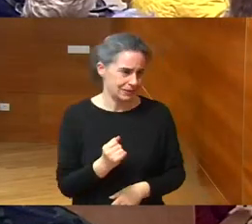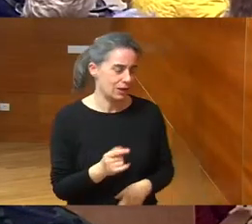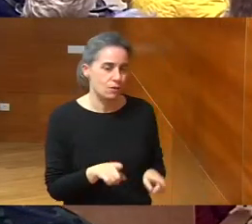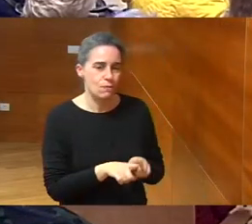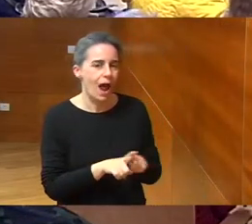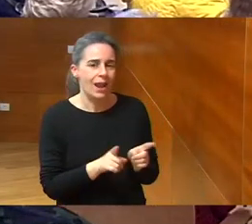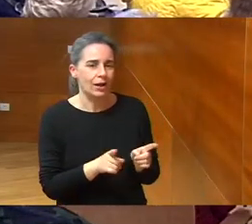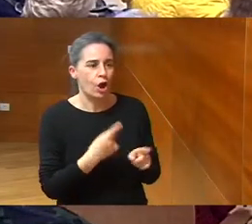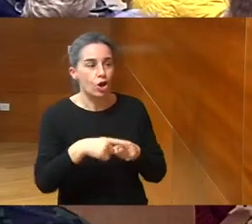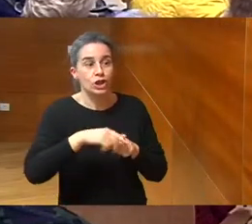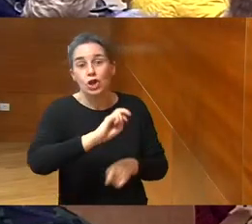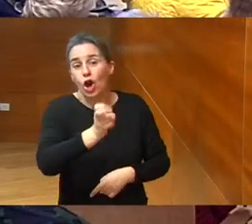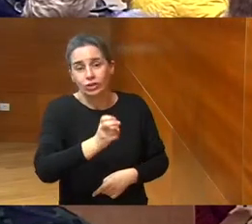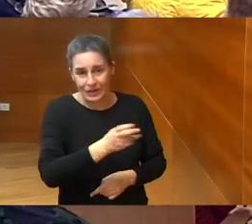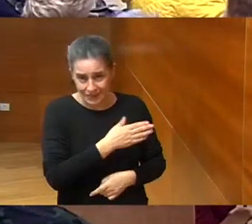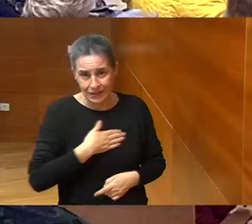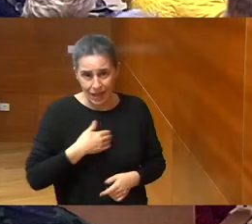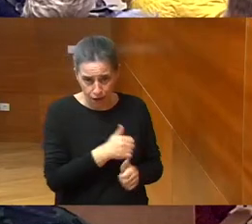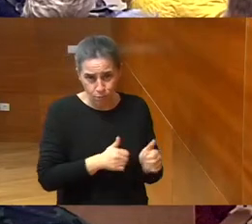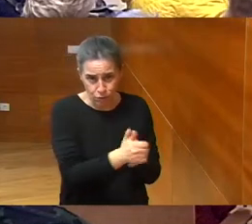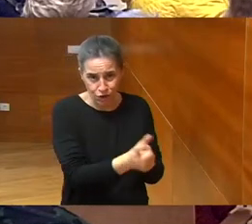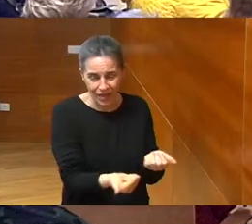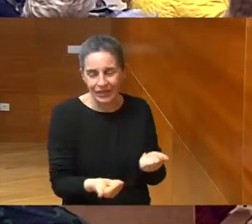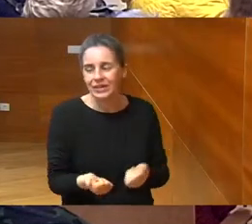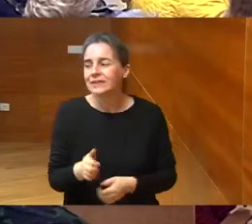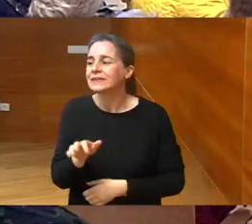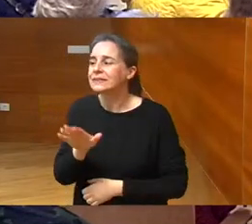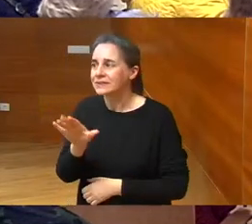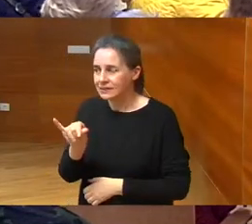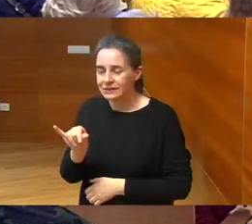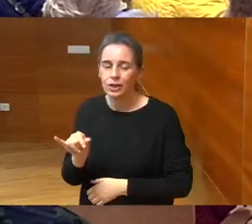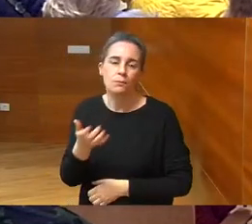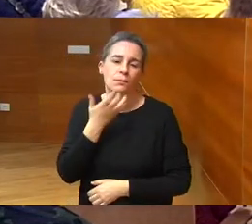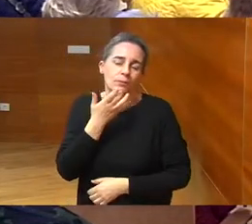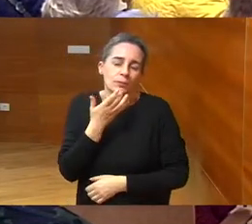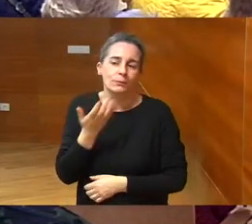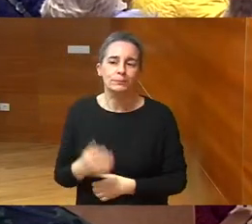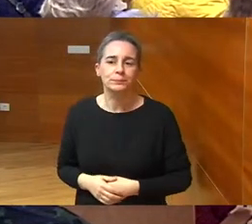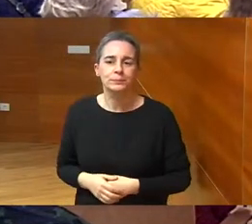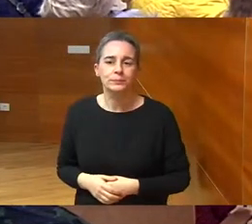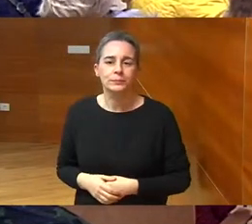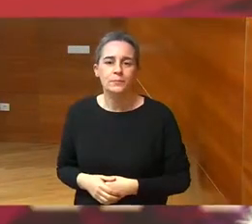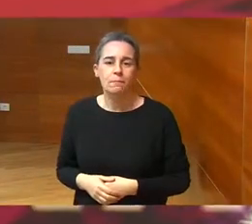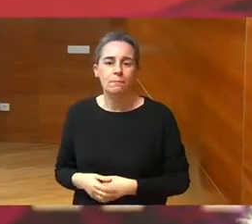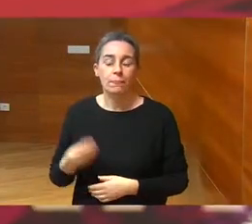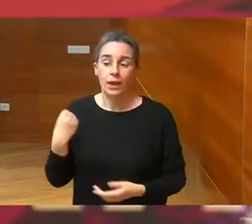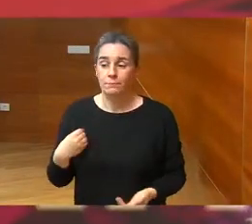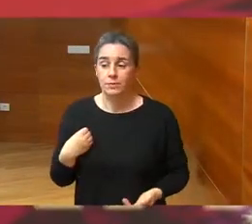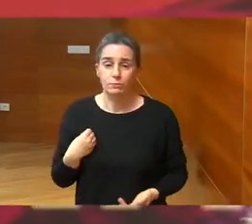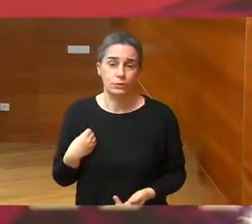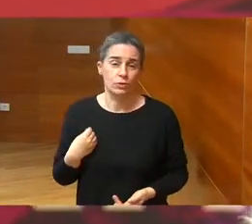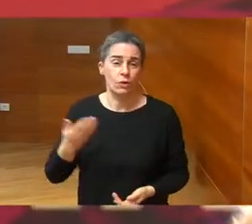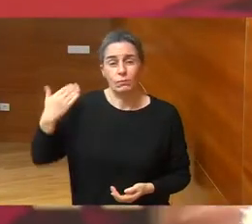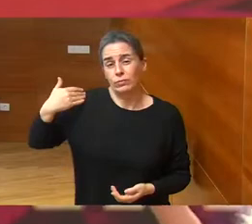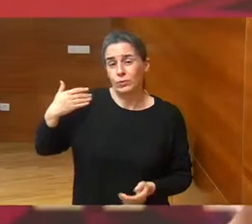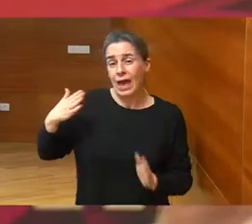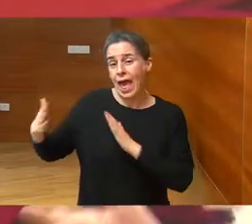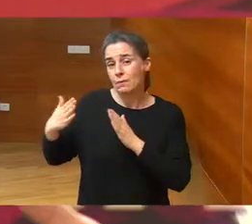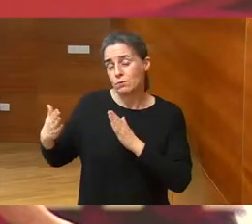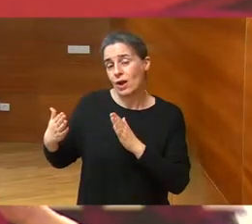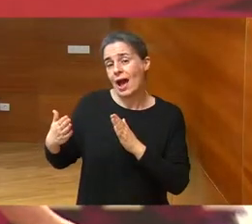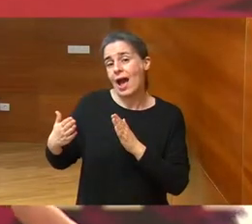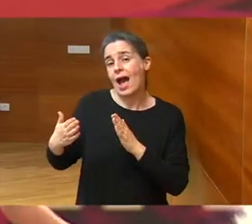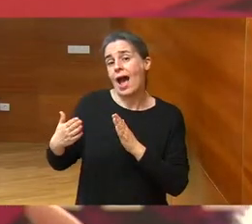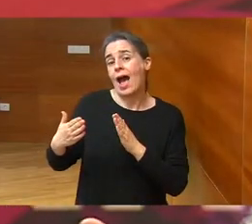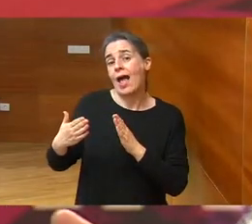si se fuera por ejemplo esto era frase no de quiero decir de Pues a clase media o normal quiero decir